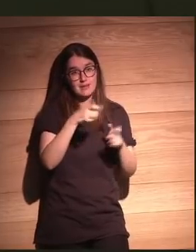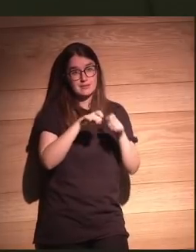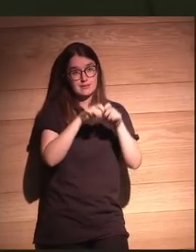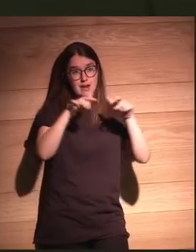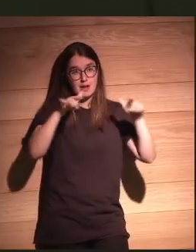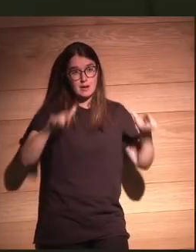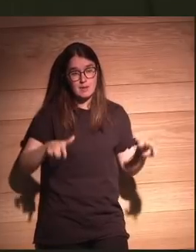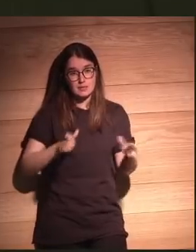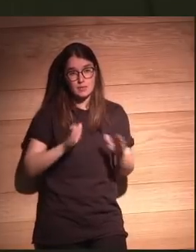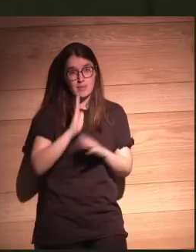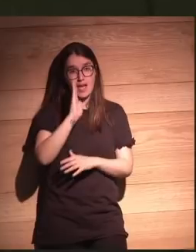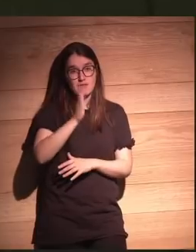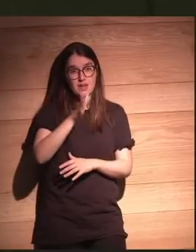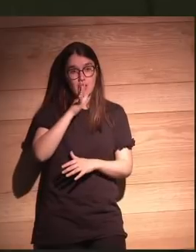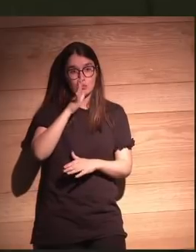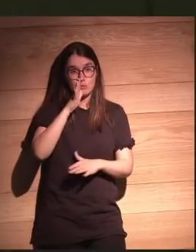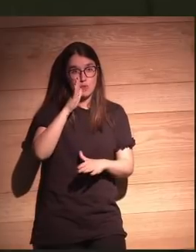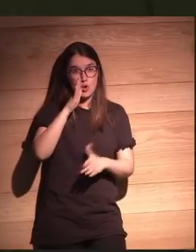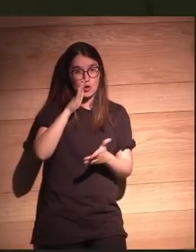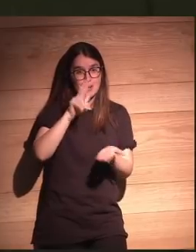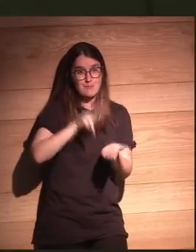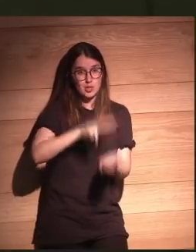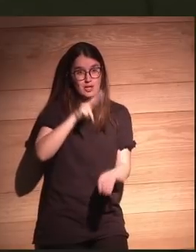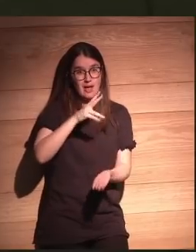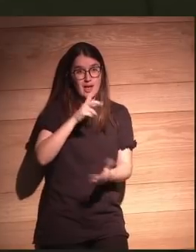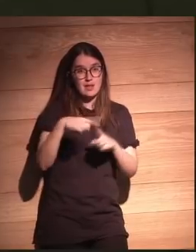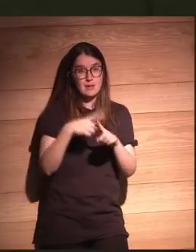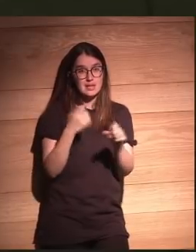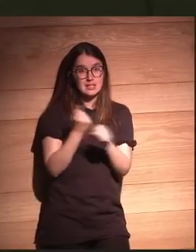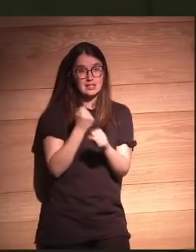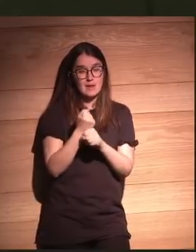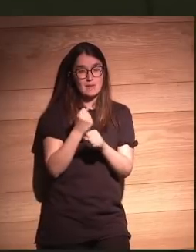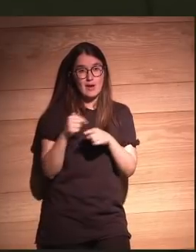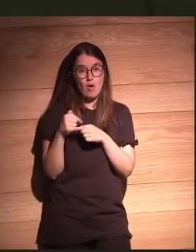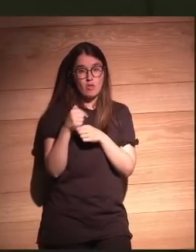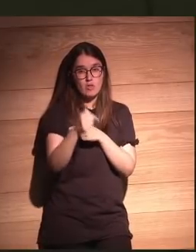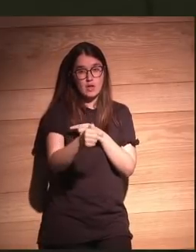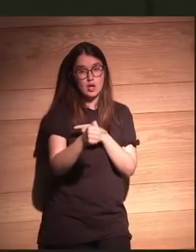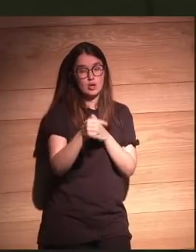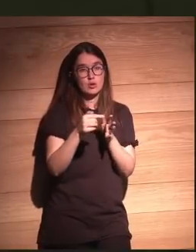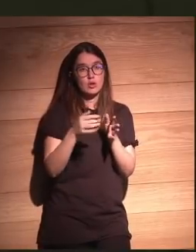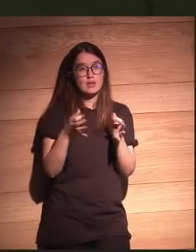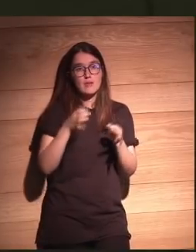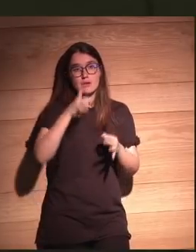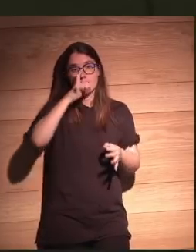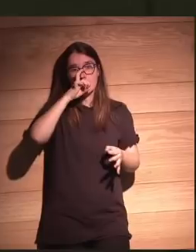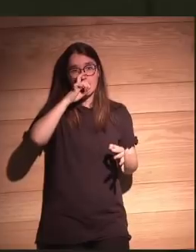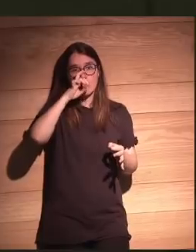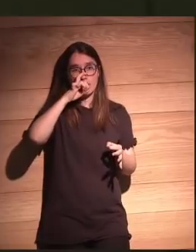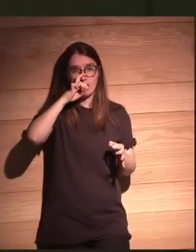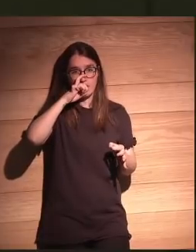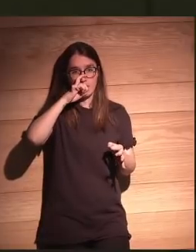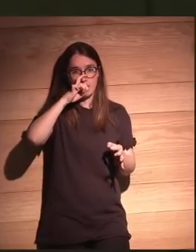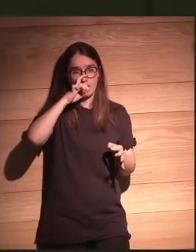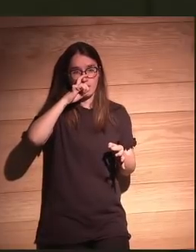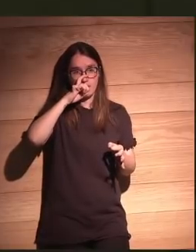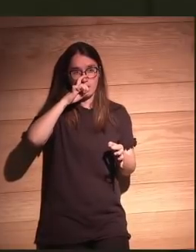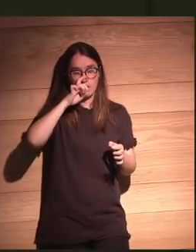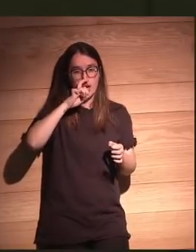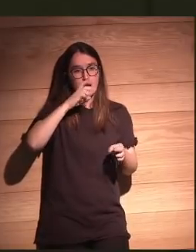plataforma de afectados por la hipoteca, además de todo su trabajo diario, está en recordarnos, en haber puesto en la